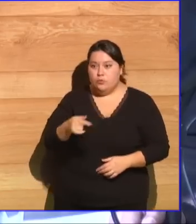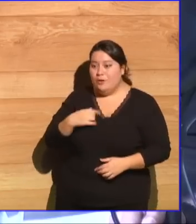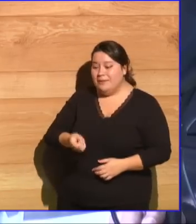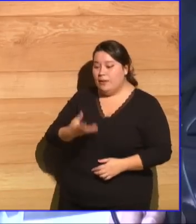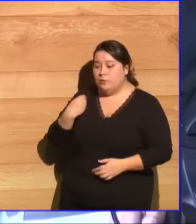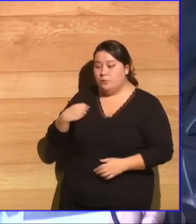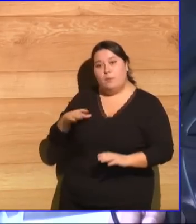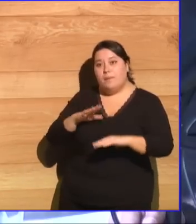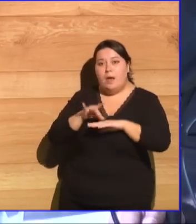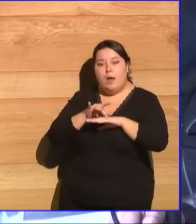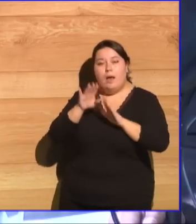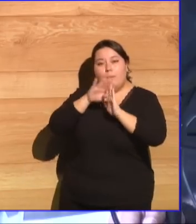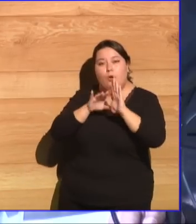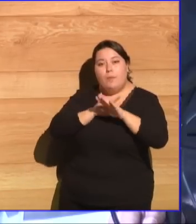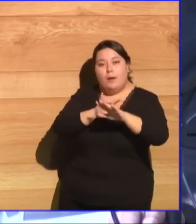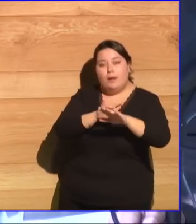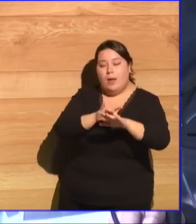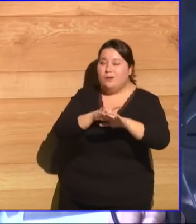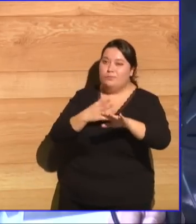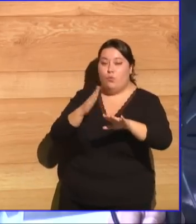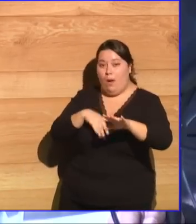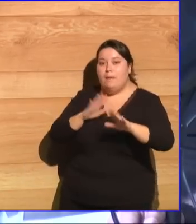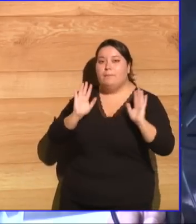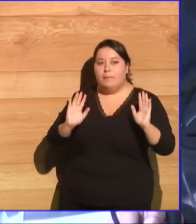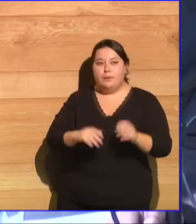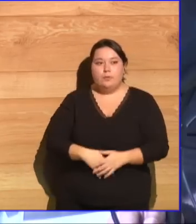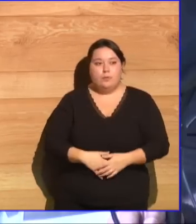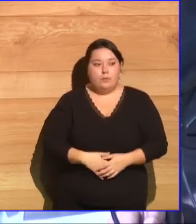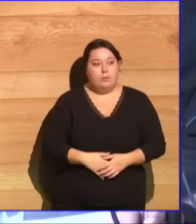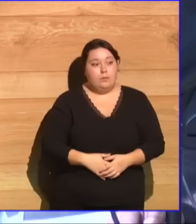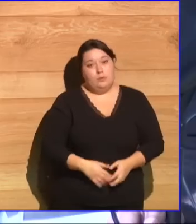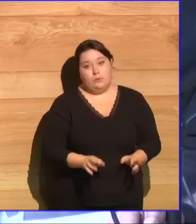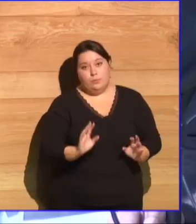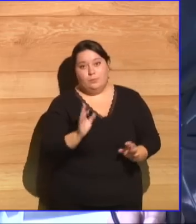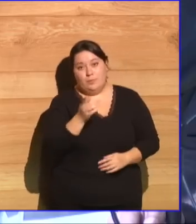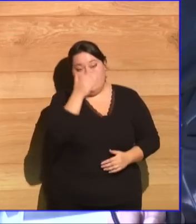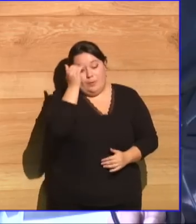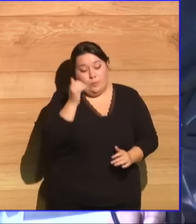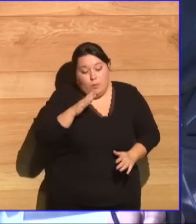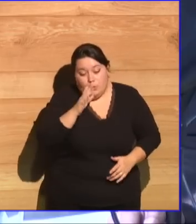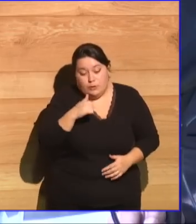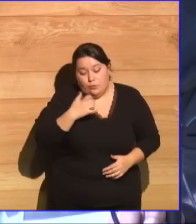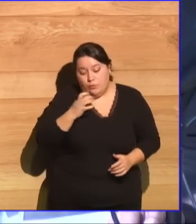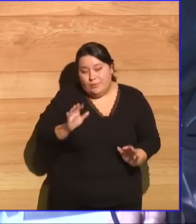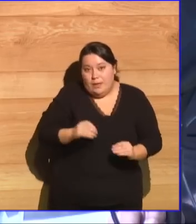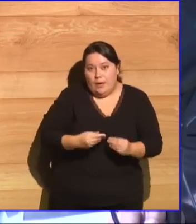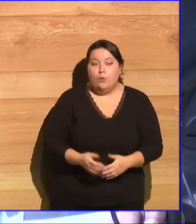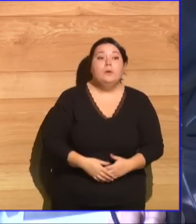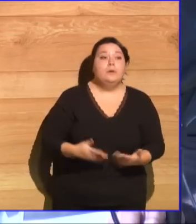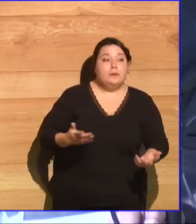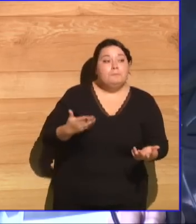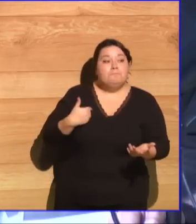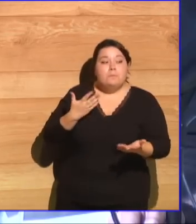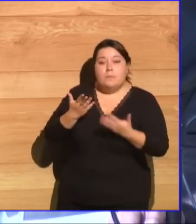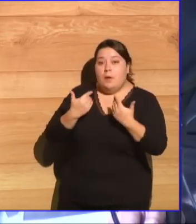para conducir programas. afortunadamente. Pero Porque si no, a ver qué pintaba yo aquí. entiendo que, teniendo en cuenta